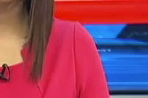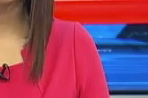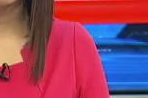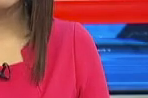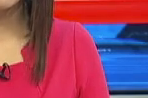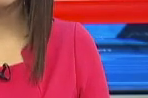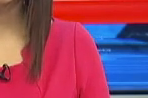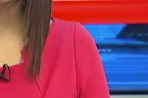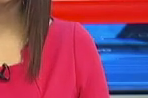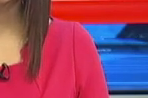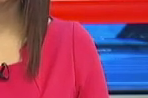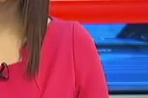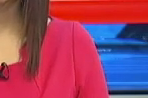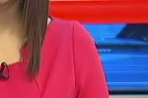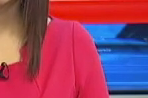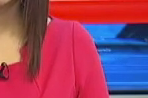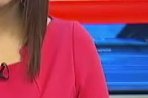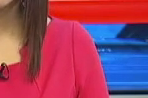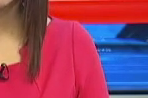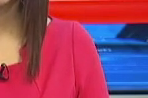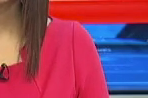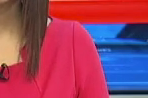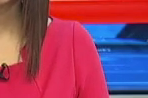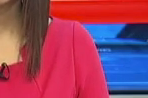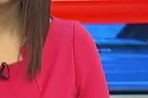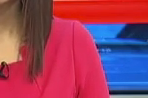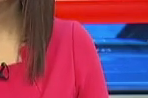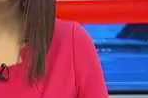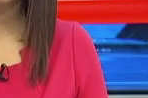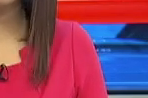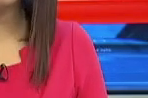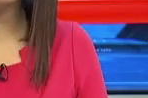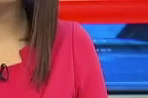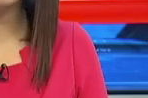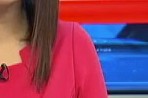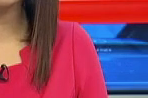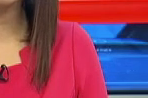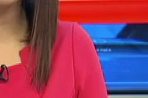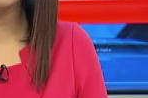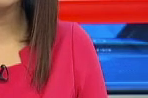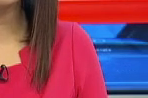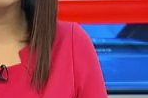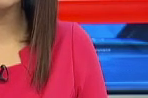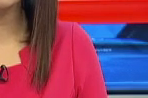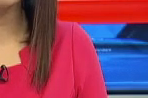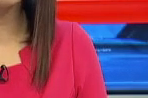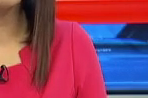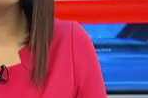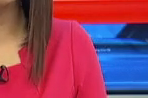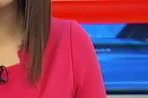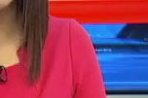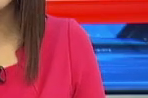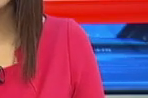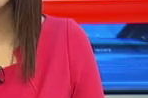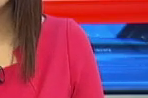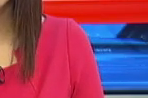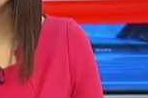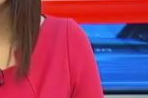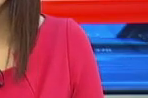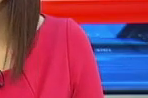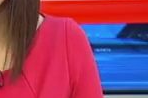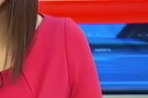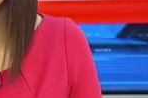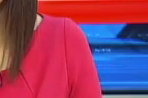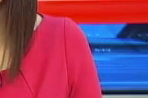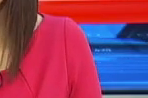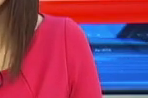gimnasios, estarán ya abriendo nuevamente sus puertas. Estefi, pero hay personas que aseguran que las mascarillas no permiten el paso adecuado